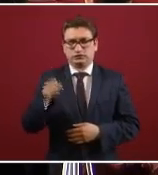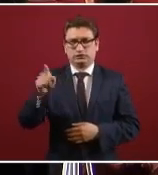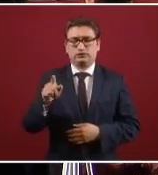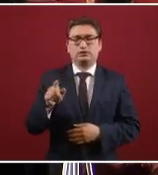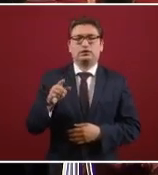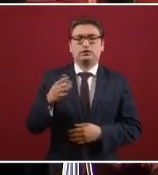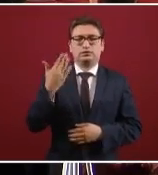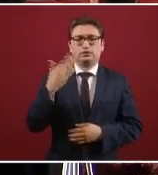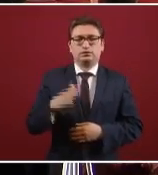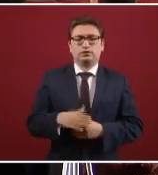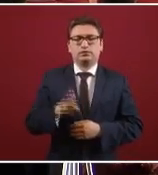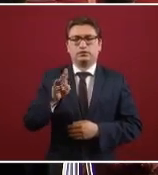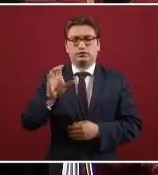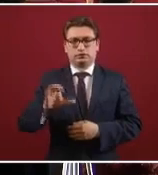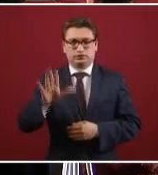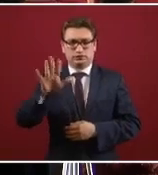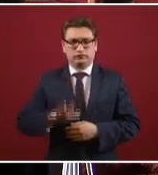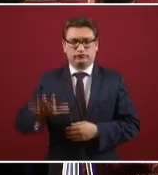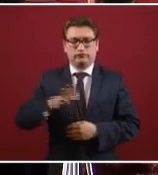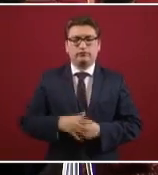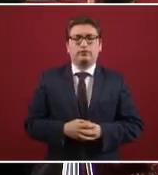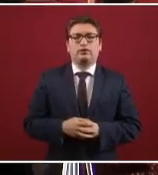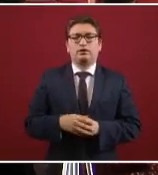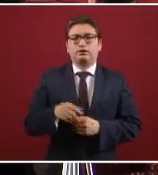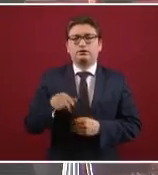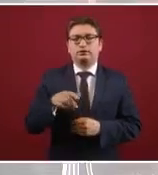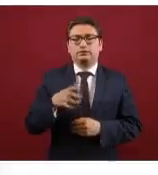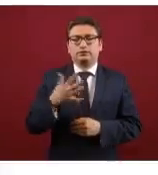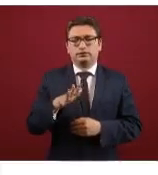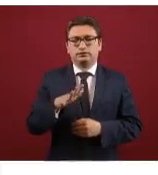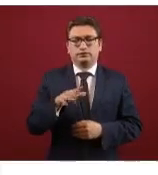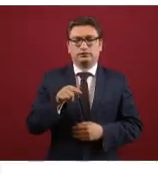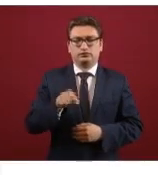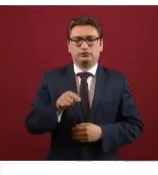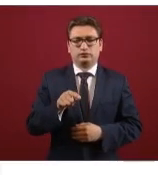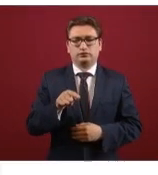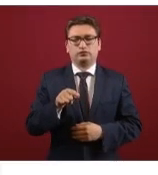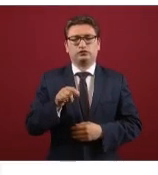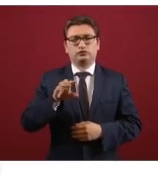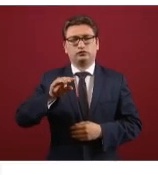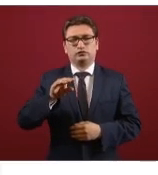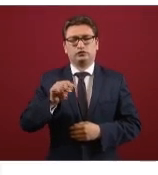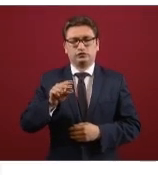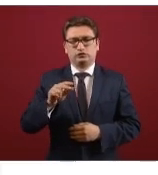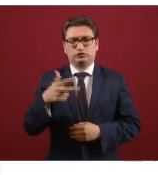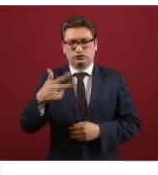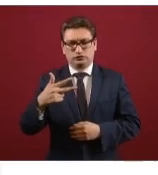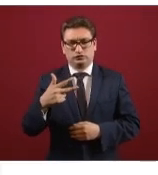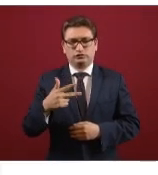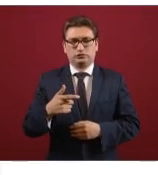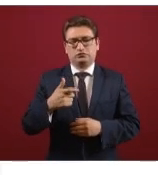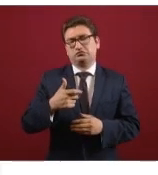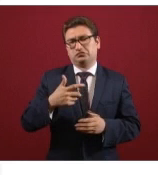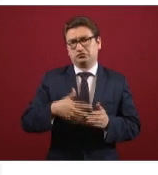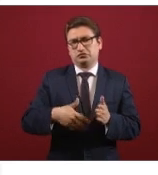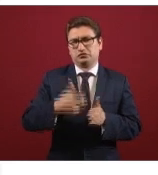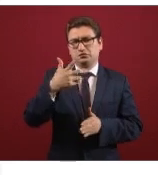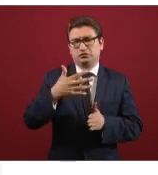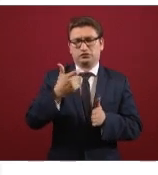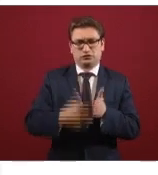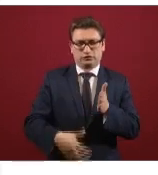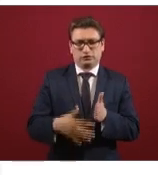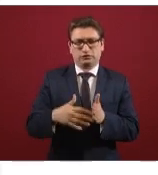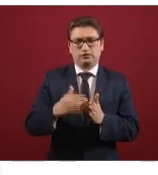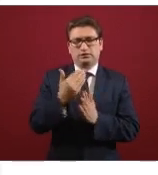california 10 con un margen de 5 pesos 88 centavos por litro mientras que el más económico está en